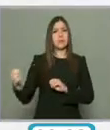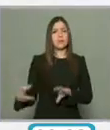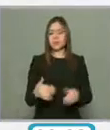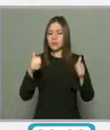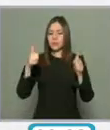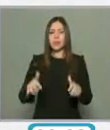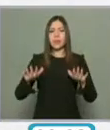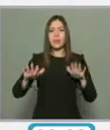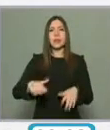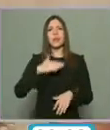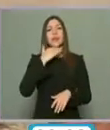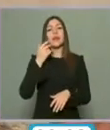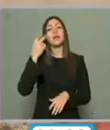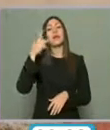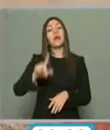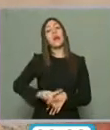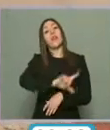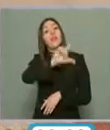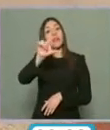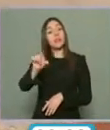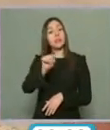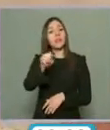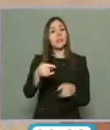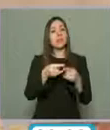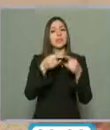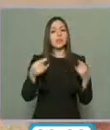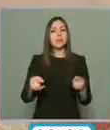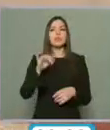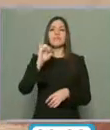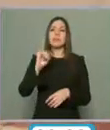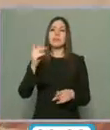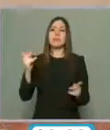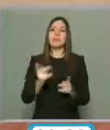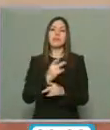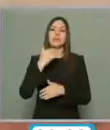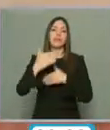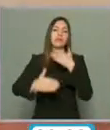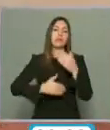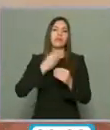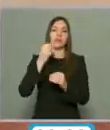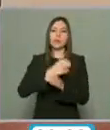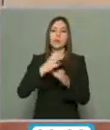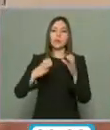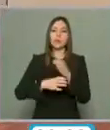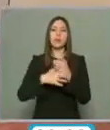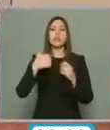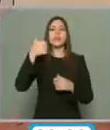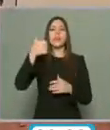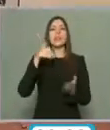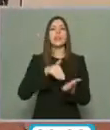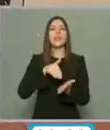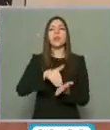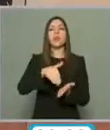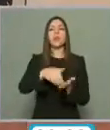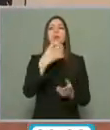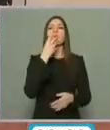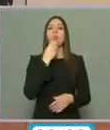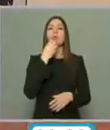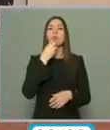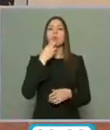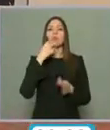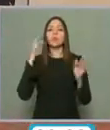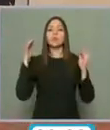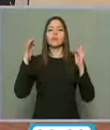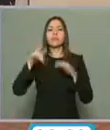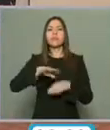Sin embargo, la historia nos muestra después que sí pasó, y muchísimo, ¿no? Sí. 6 millones de judíos murieron en los campos de